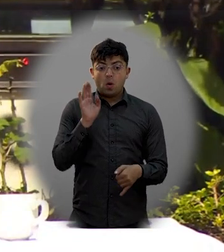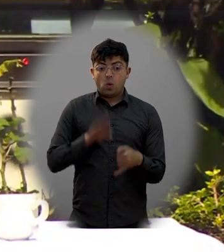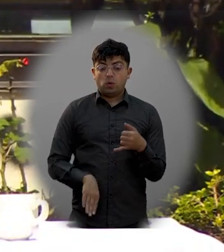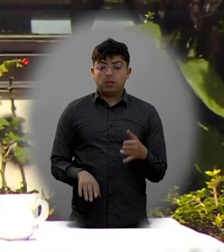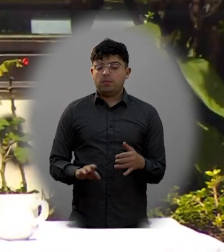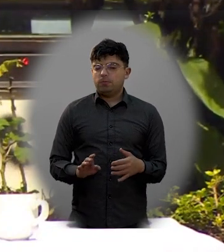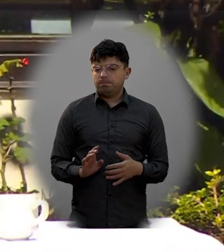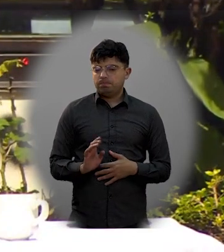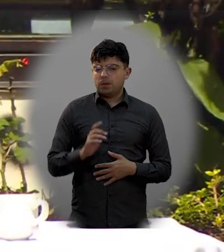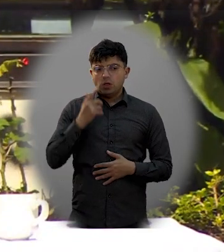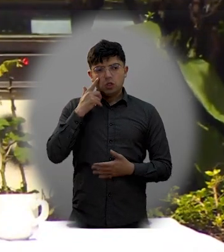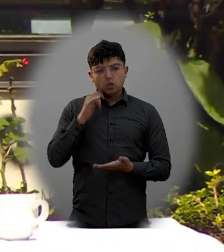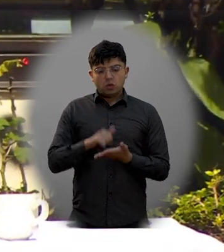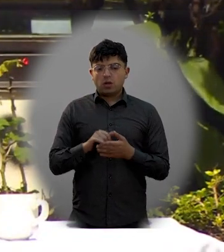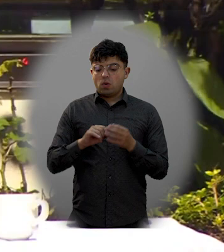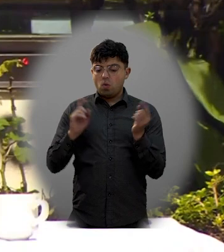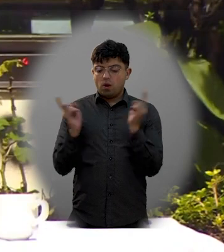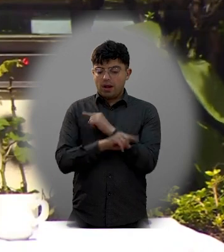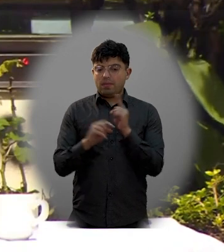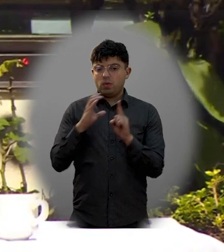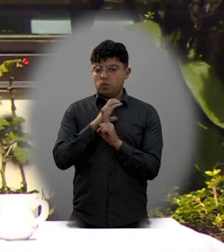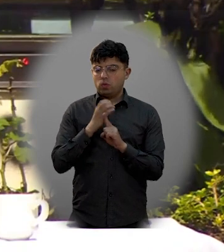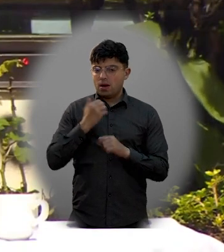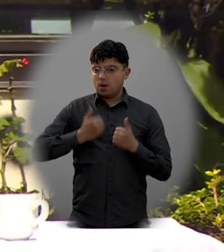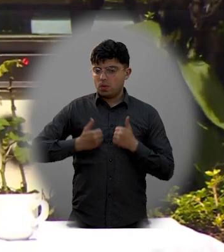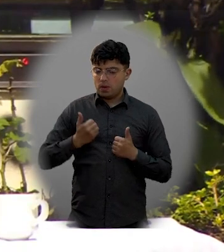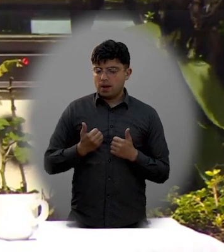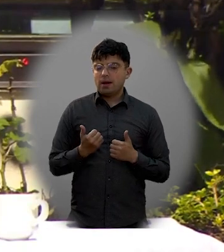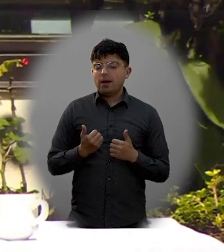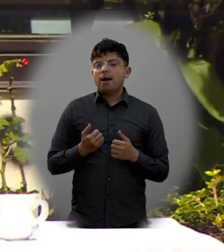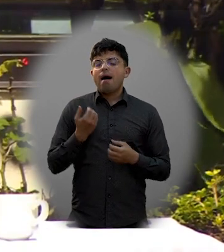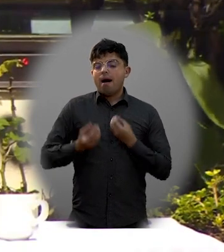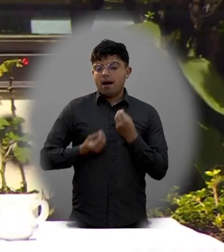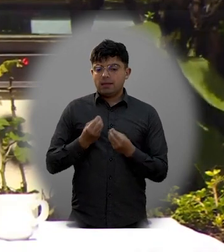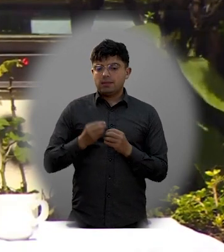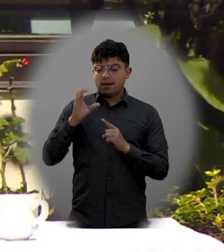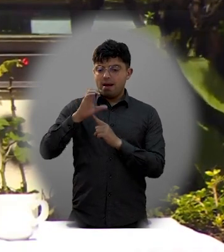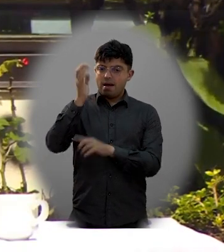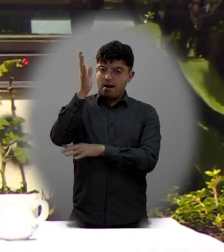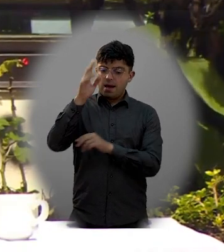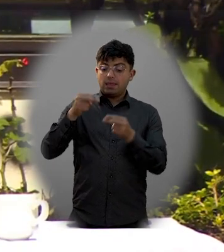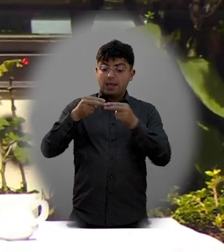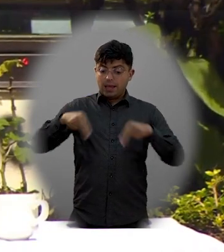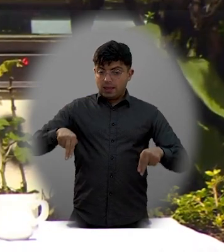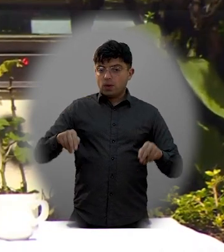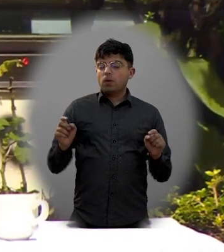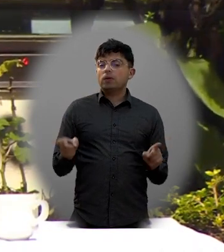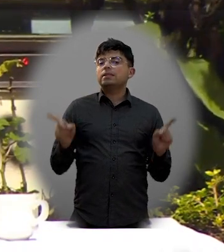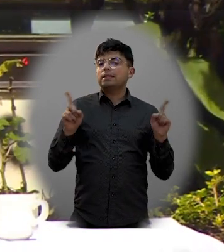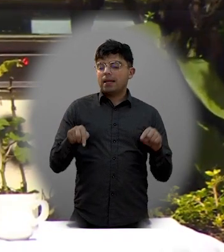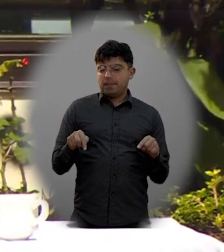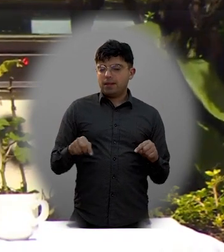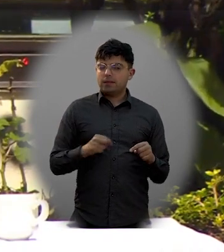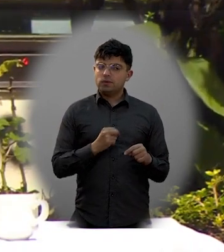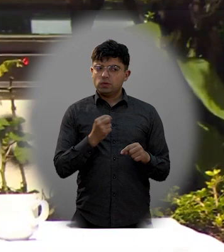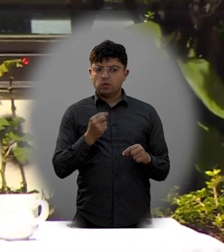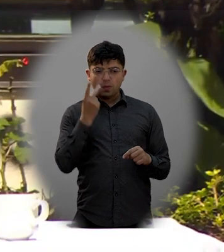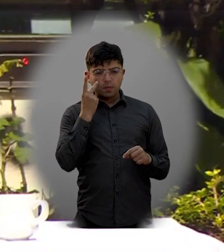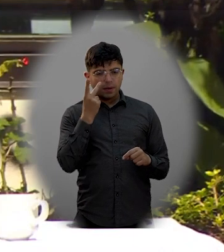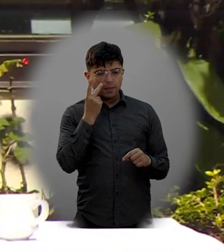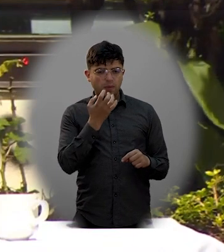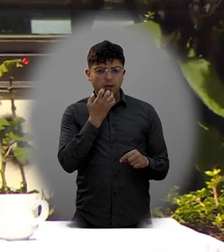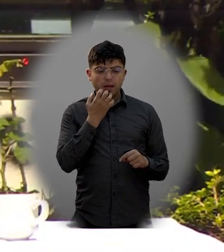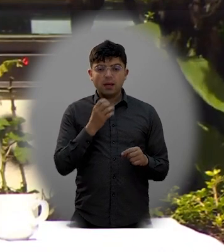que uno de los cambios culturales tiene que ser no solamente hacer una cátedra de género, sino estuve viendo, por ejemplo,